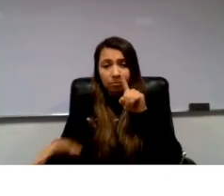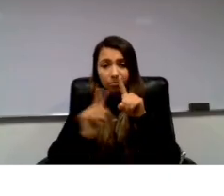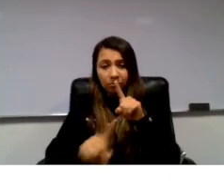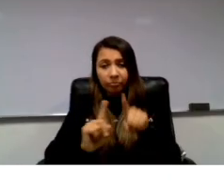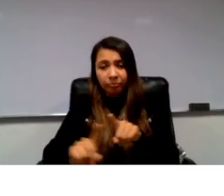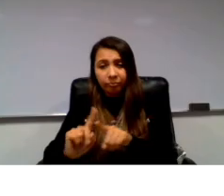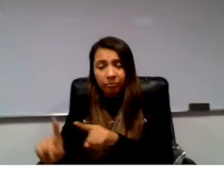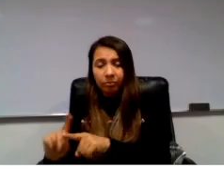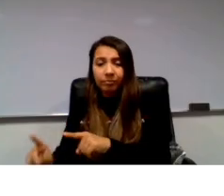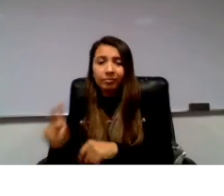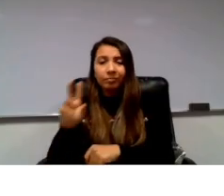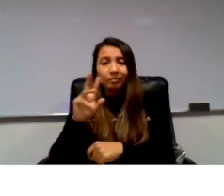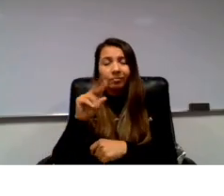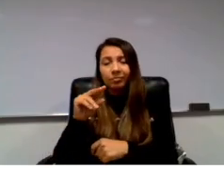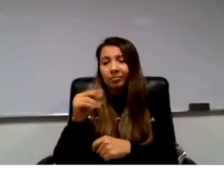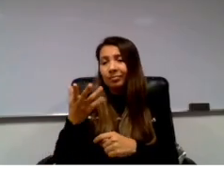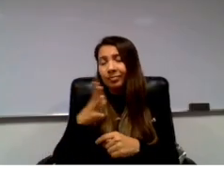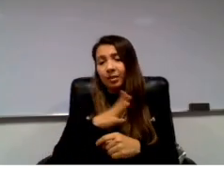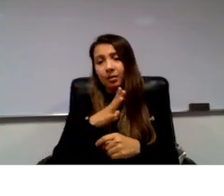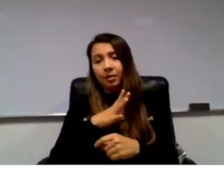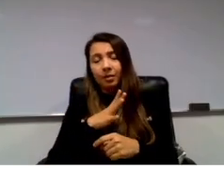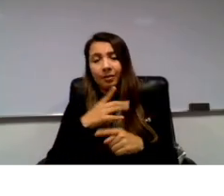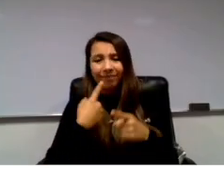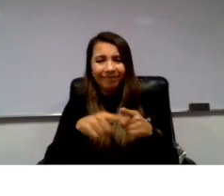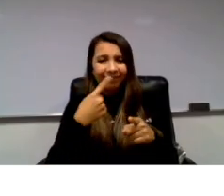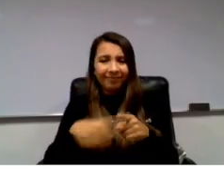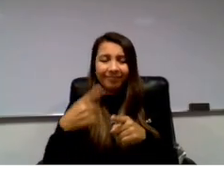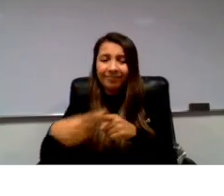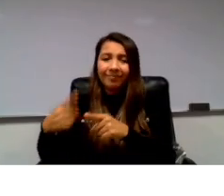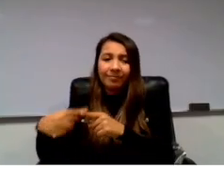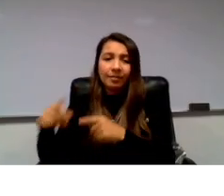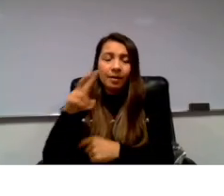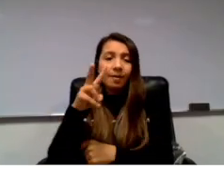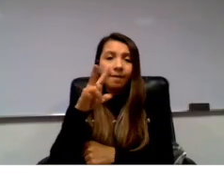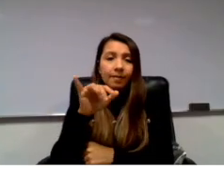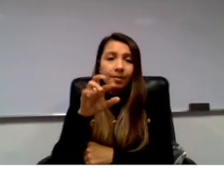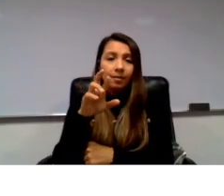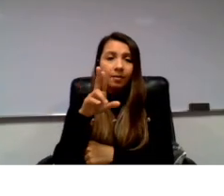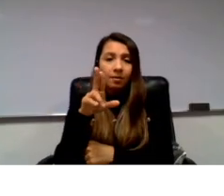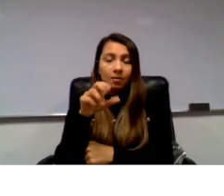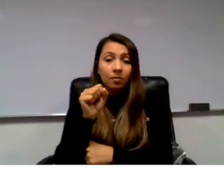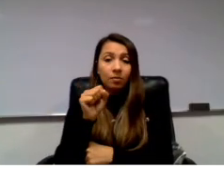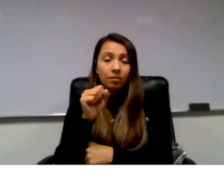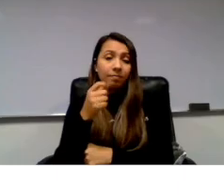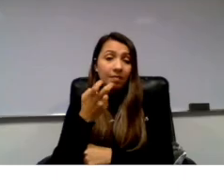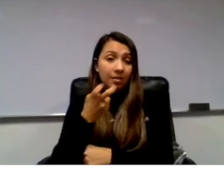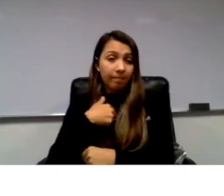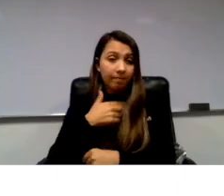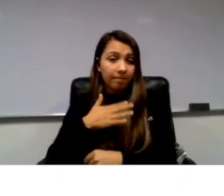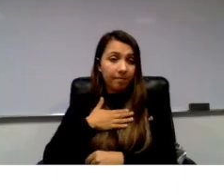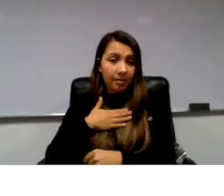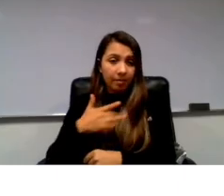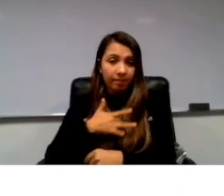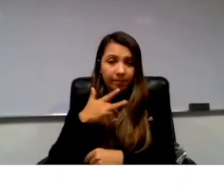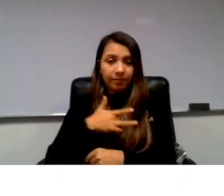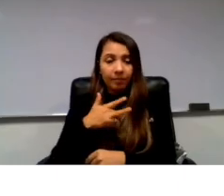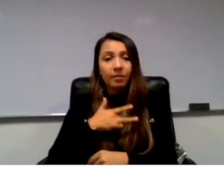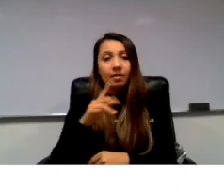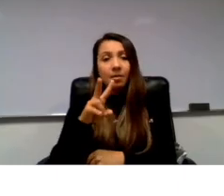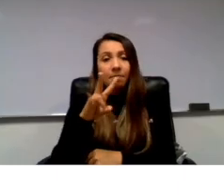seguramente tenemos cientos de orígenes distintos de virus, ¿no? Es mi intuición, ¿no? Que los